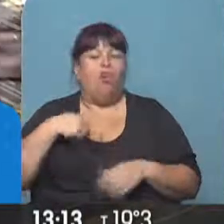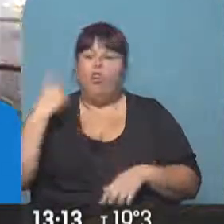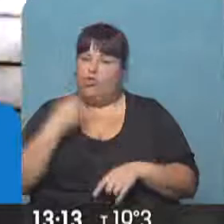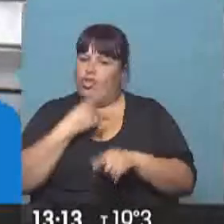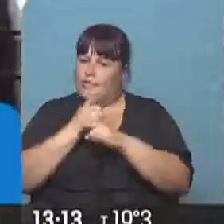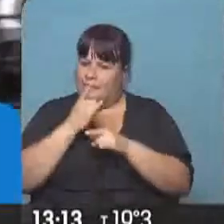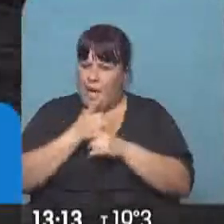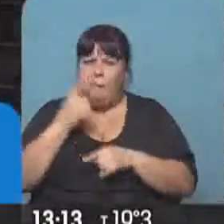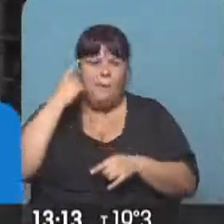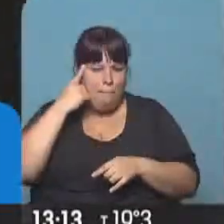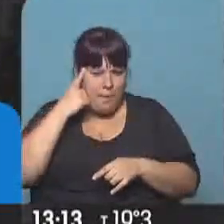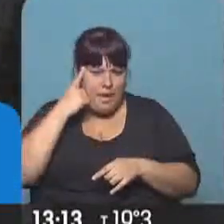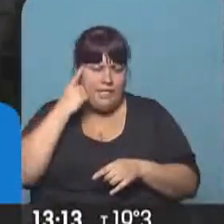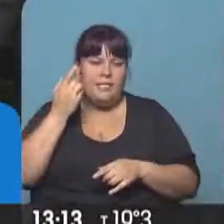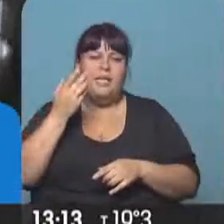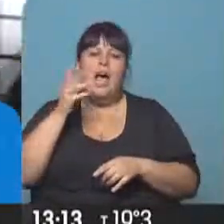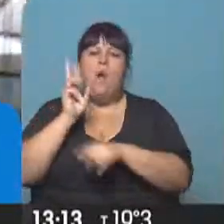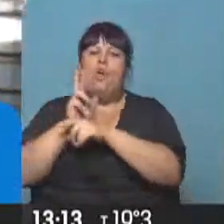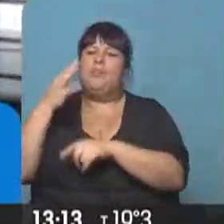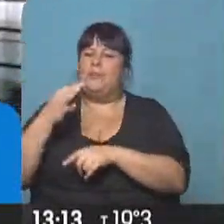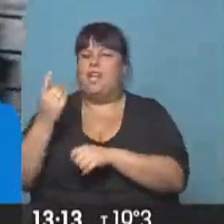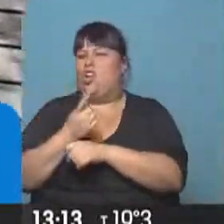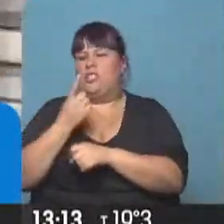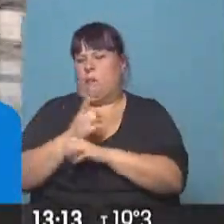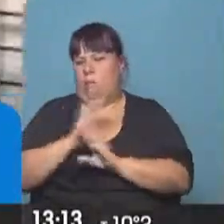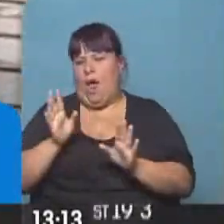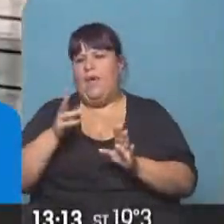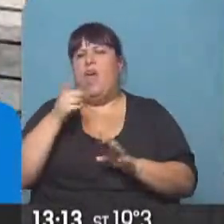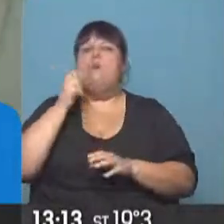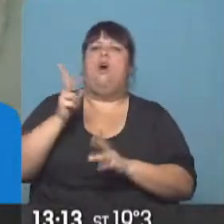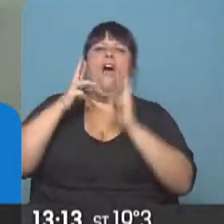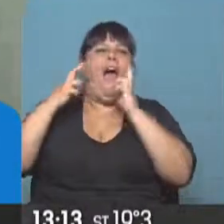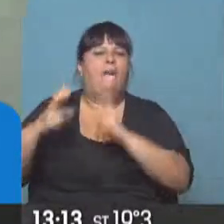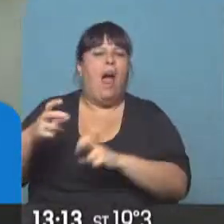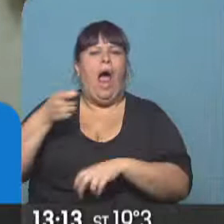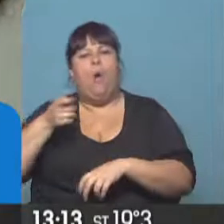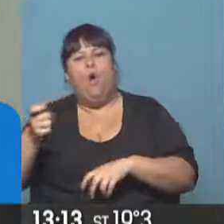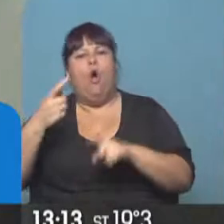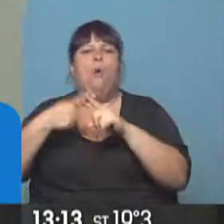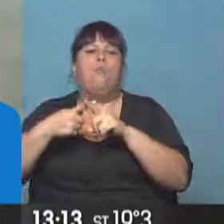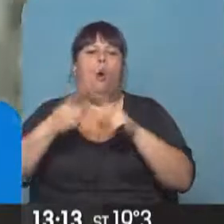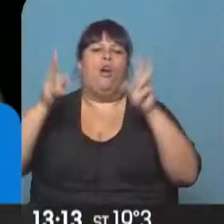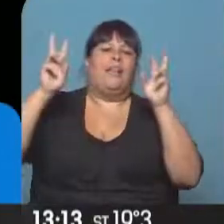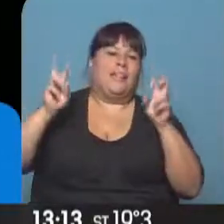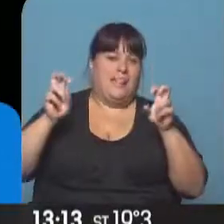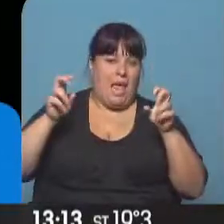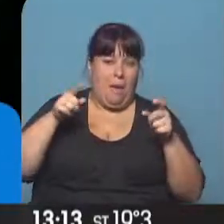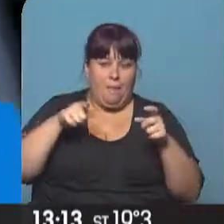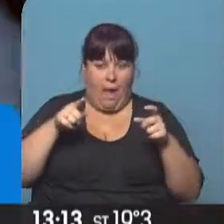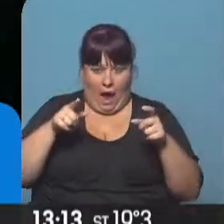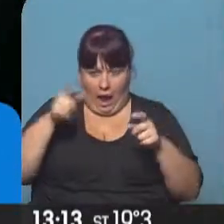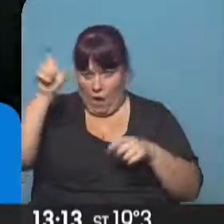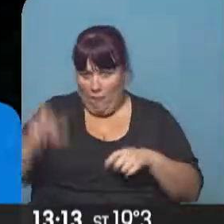siempre tuvimos la idea de que los fueros no pueden impedir la investigación judicial por un caso a